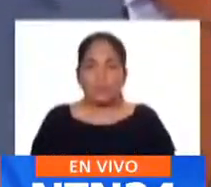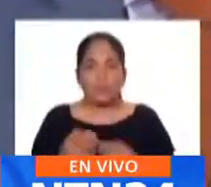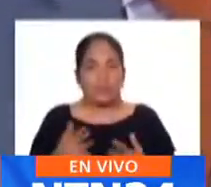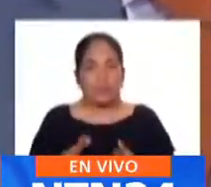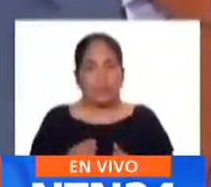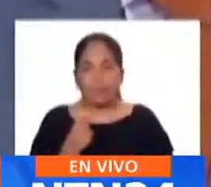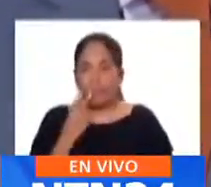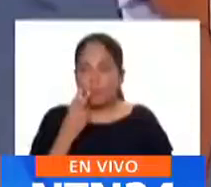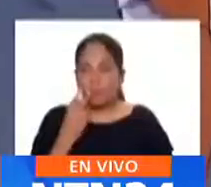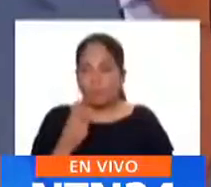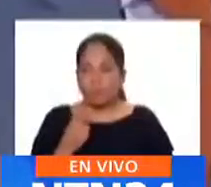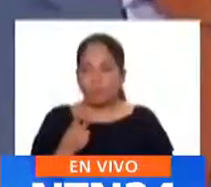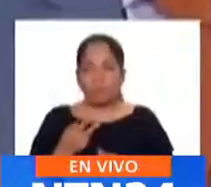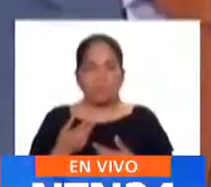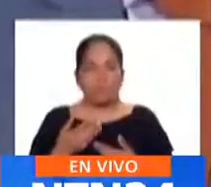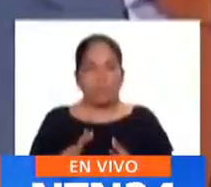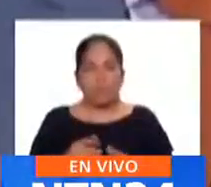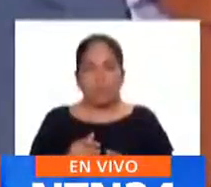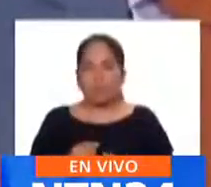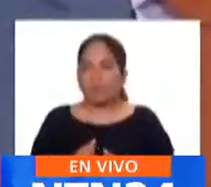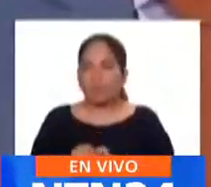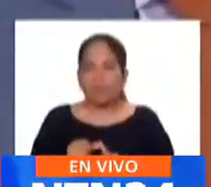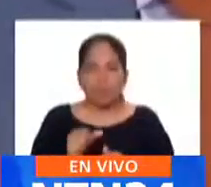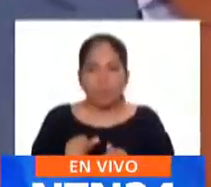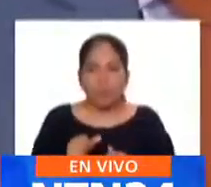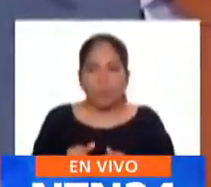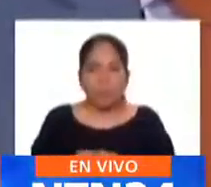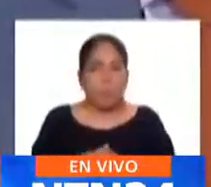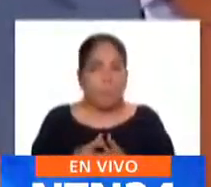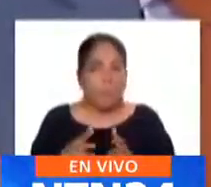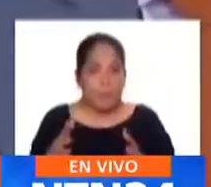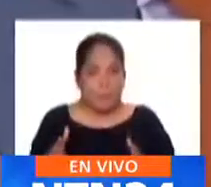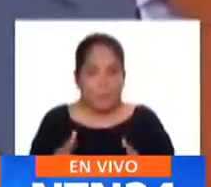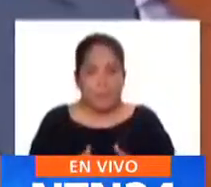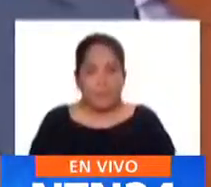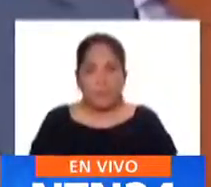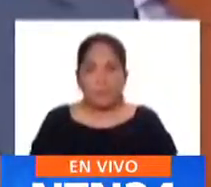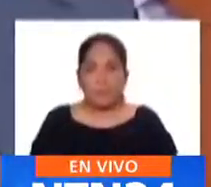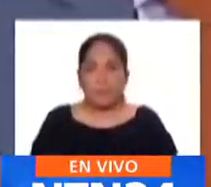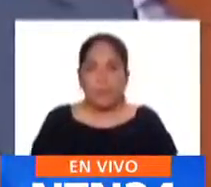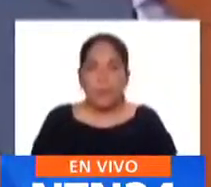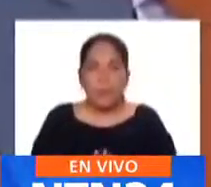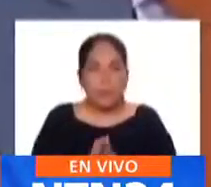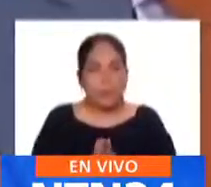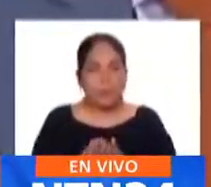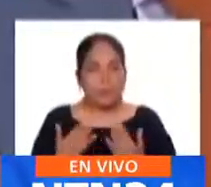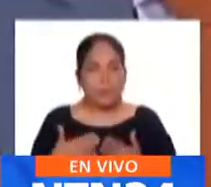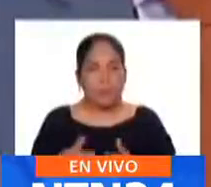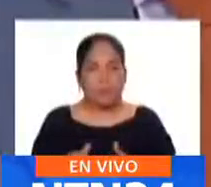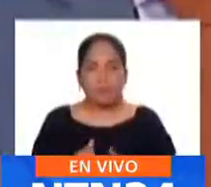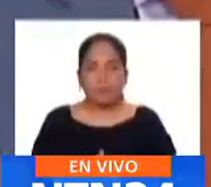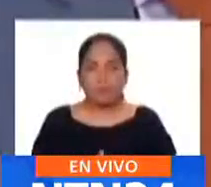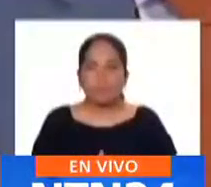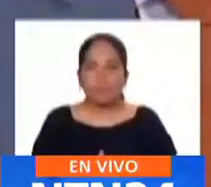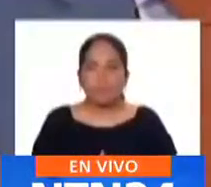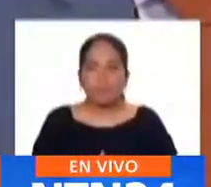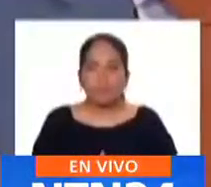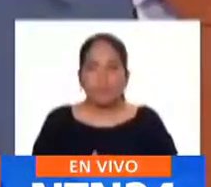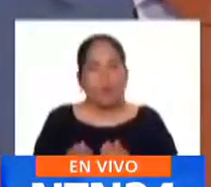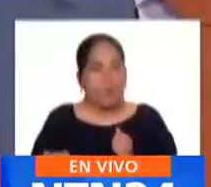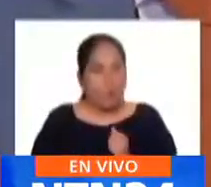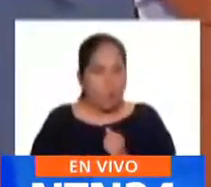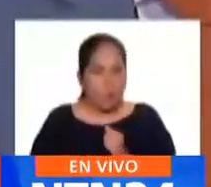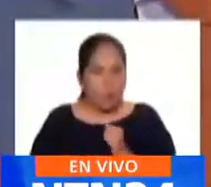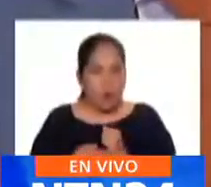finalmente hemos, por mayoría, por amplia mayoría, optado finalmente por que se vaya al